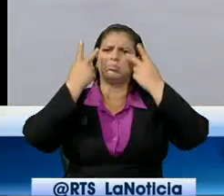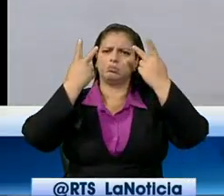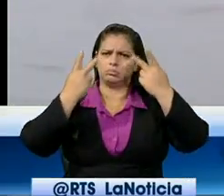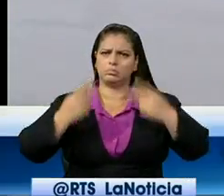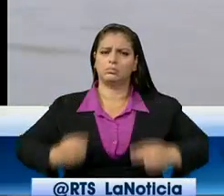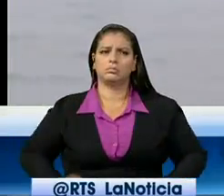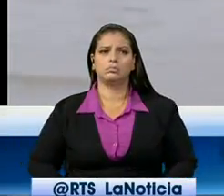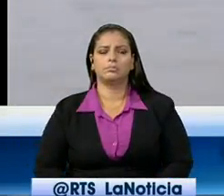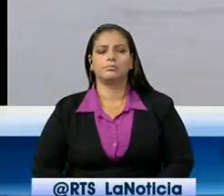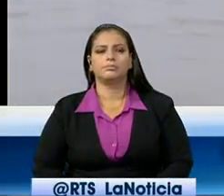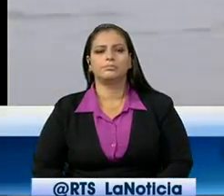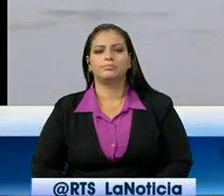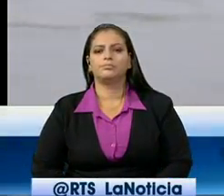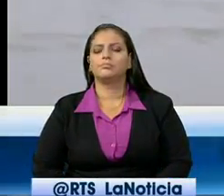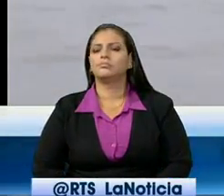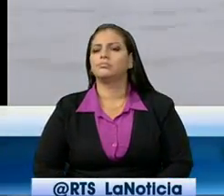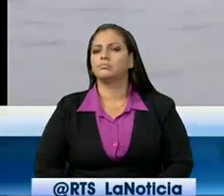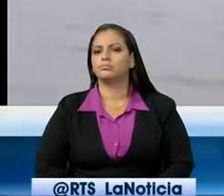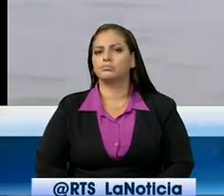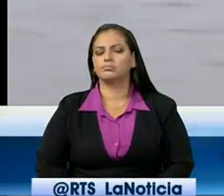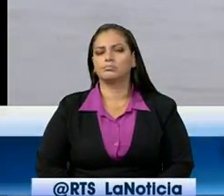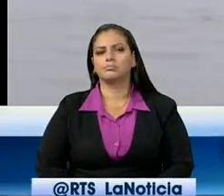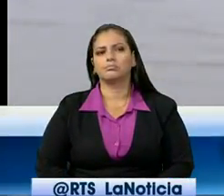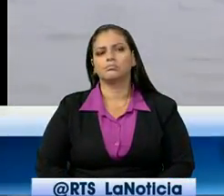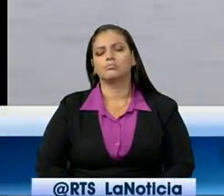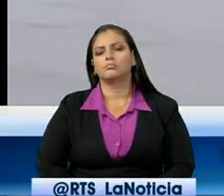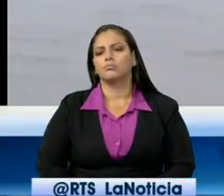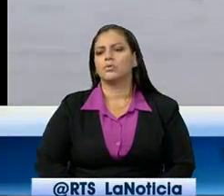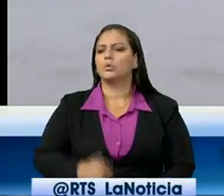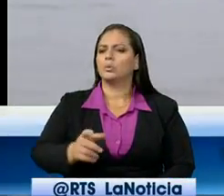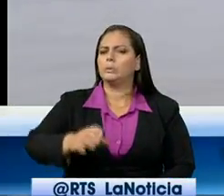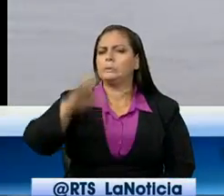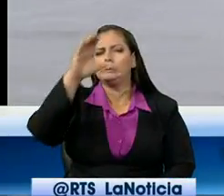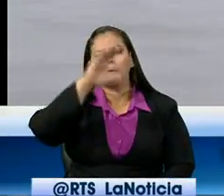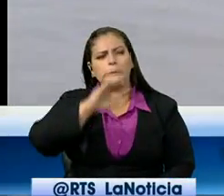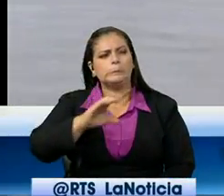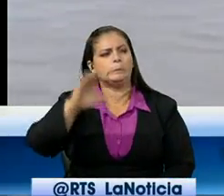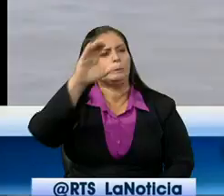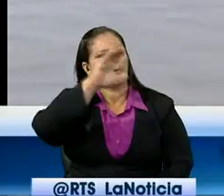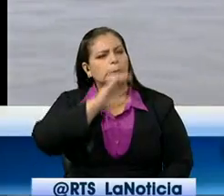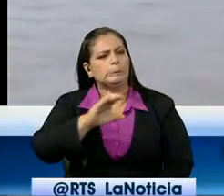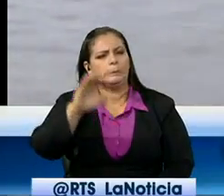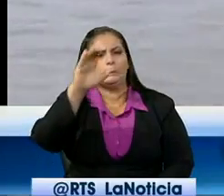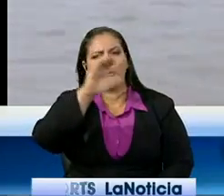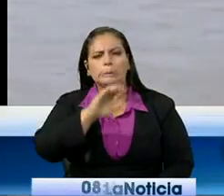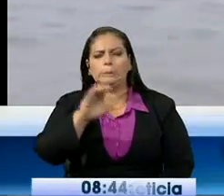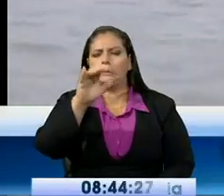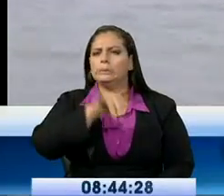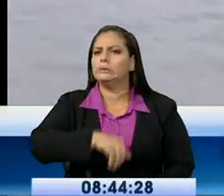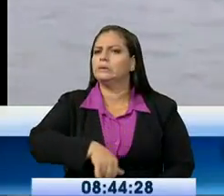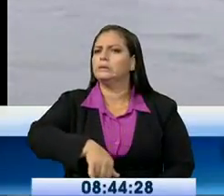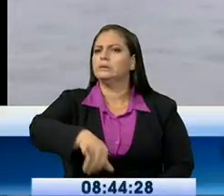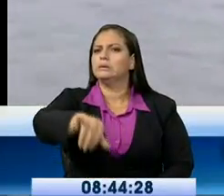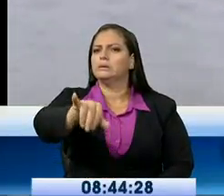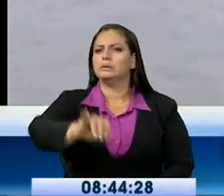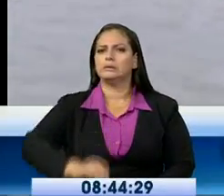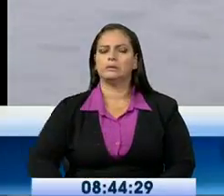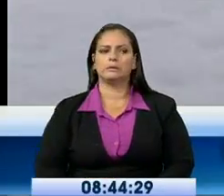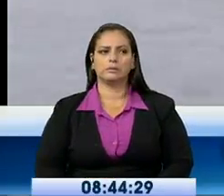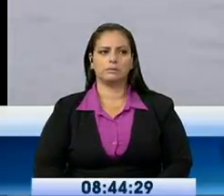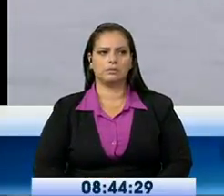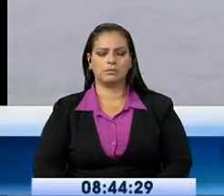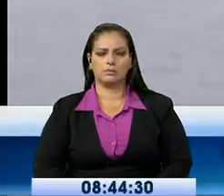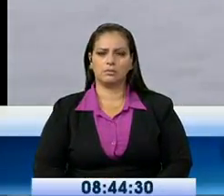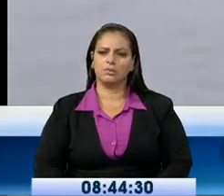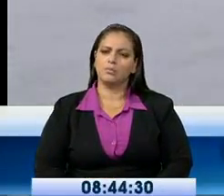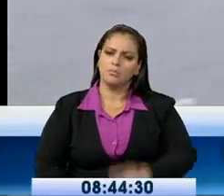una búsqueda incansable, tratando de recorrer el río, pero el hecho de que todavía no se lo encuentre, ¿le da esperanzas